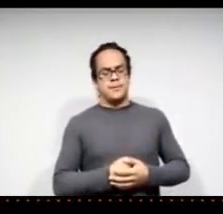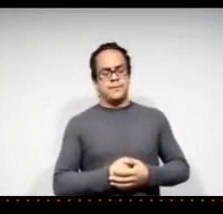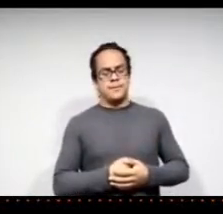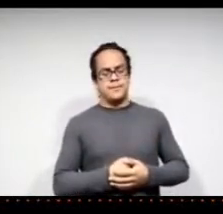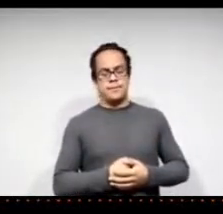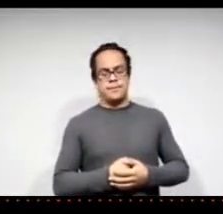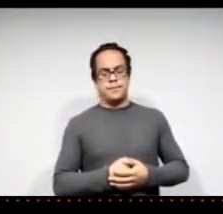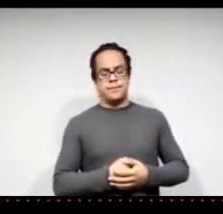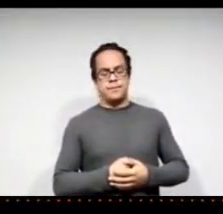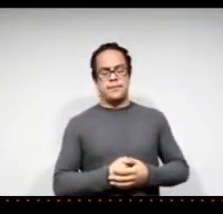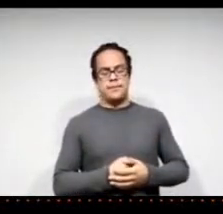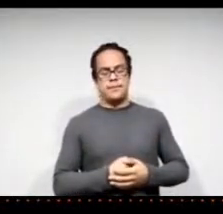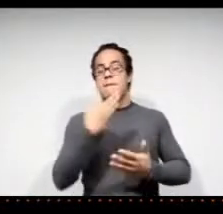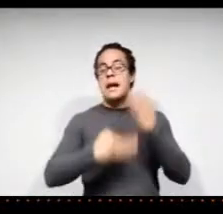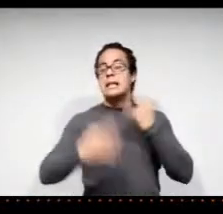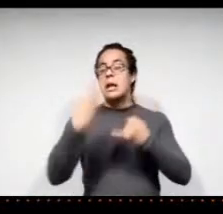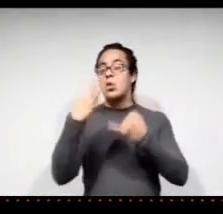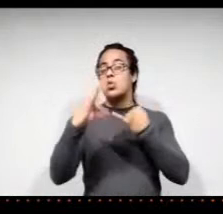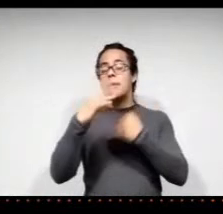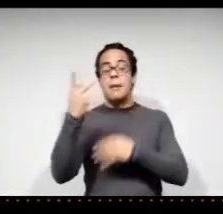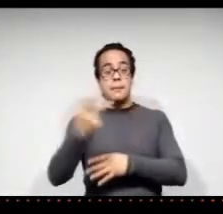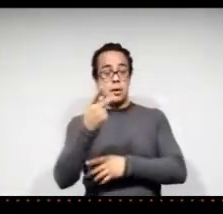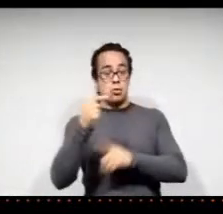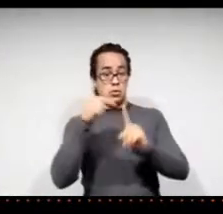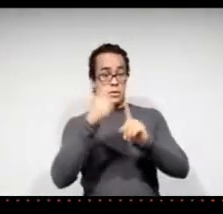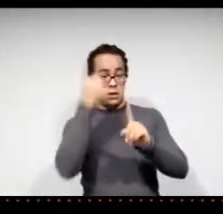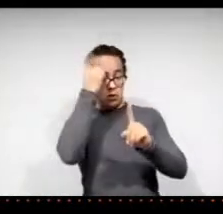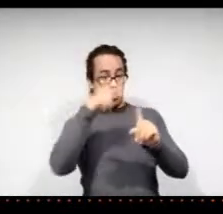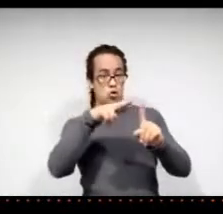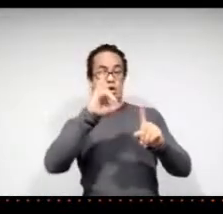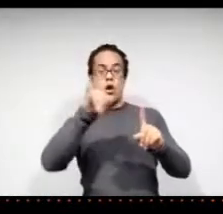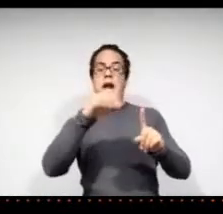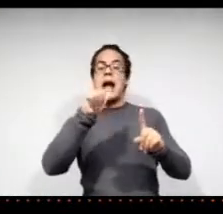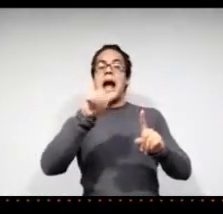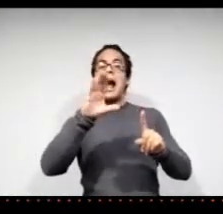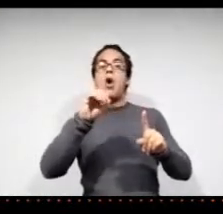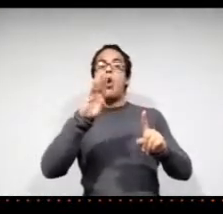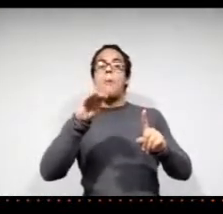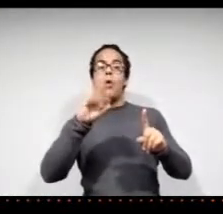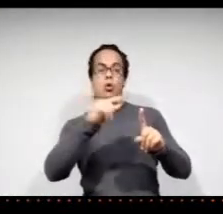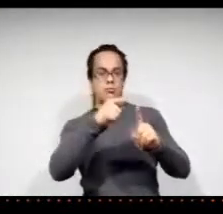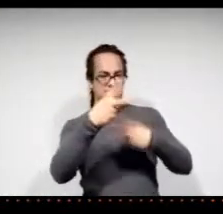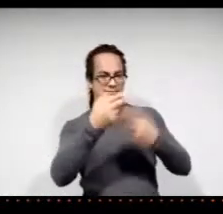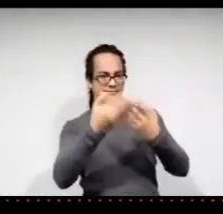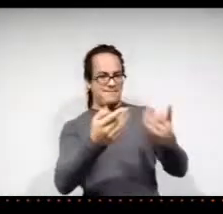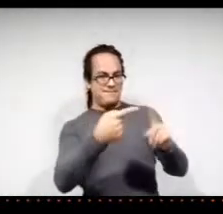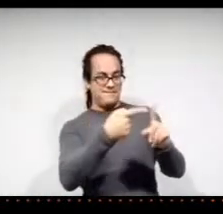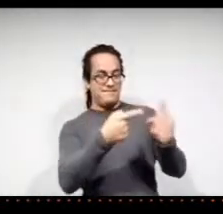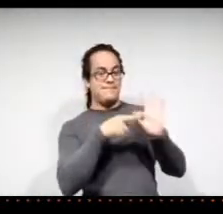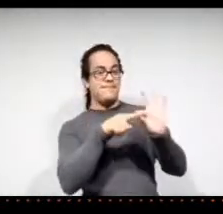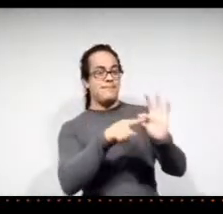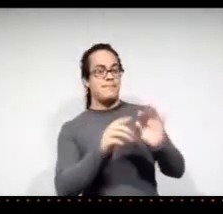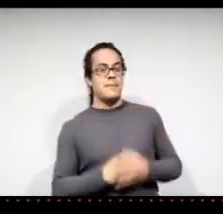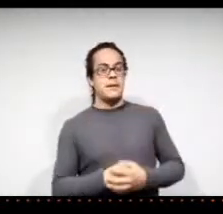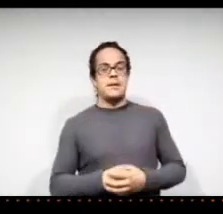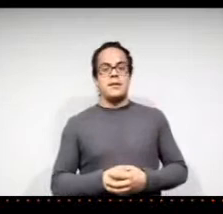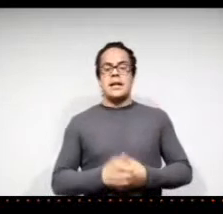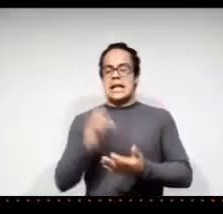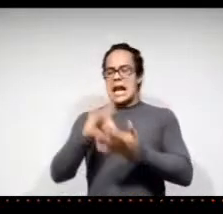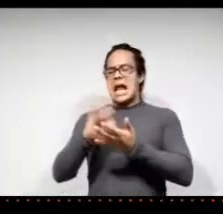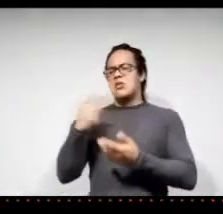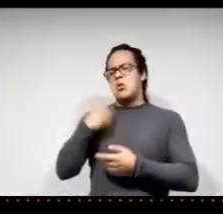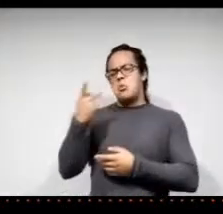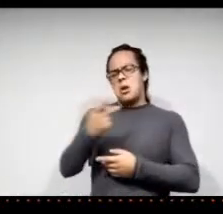le falta una pregunta al doctor Jacobo. Adelante, doctor Jacobo. Gracias. La pregunta es muy,